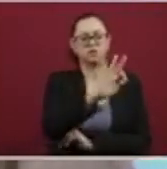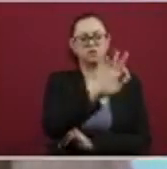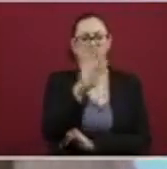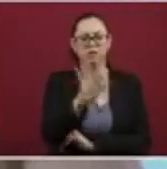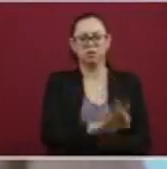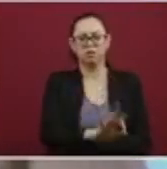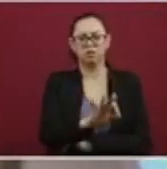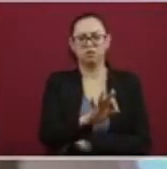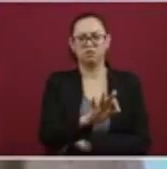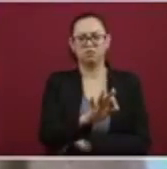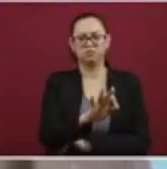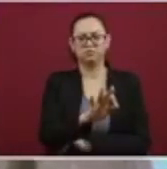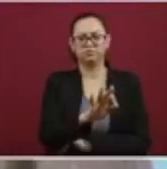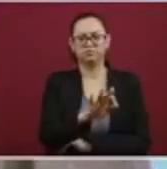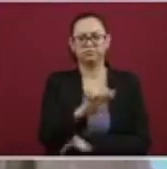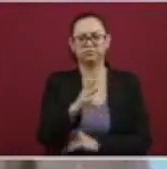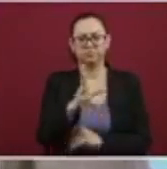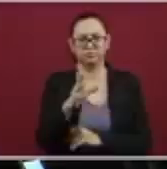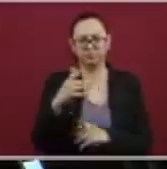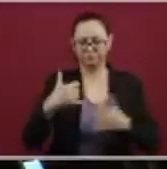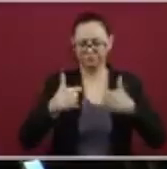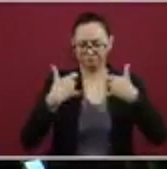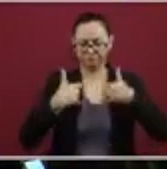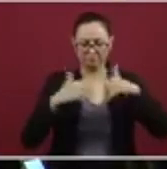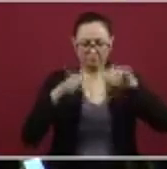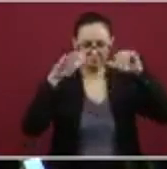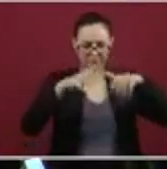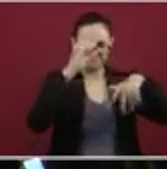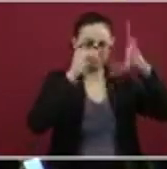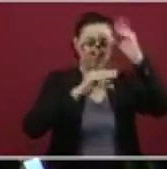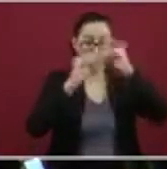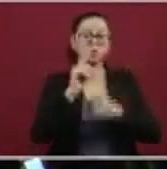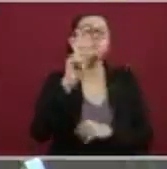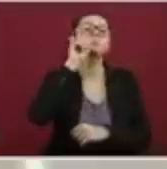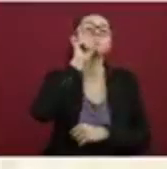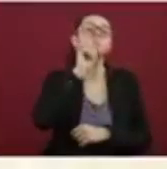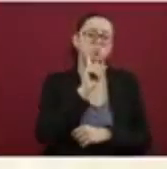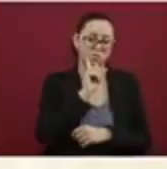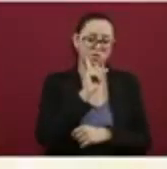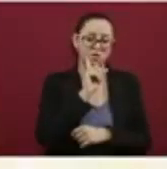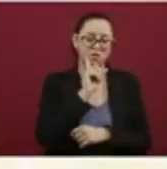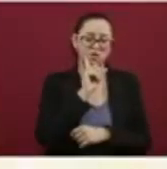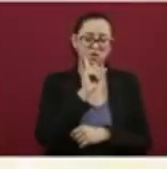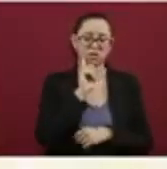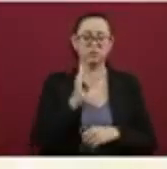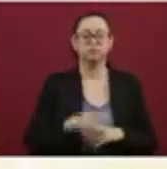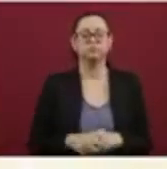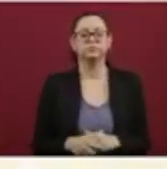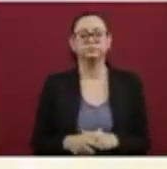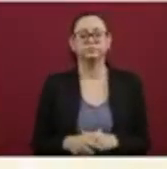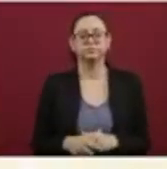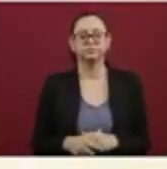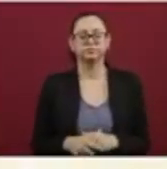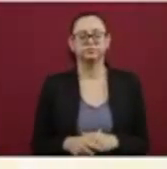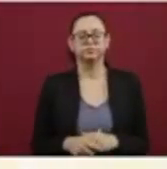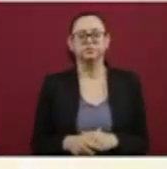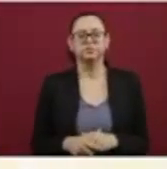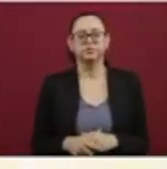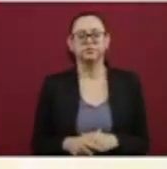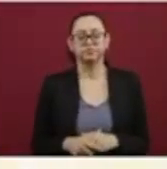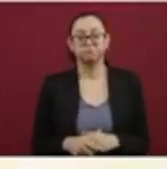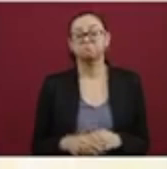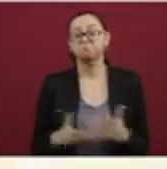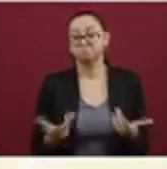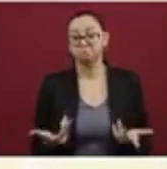58% de los aprendices son mujeres. Esto, digamos, también